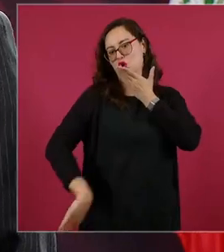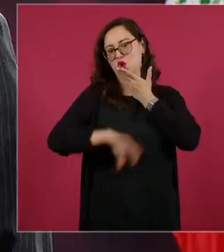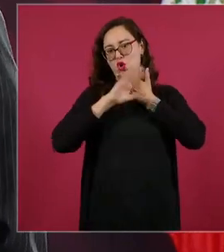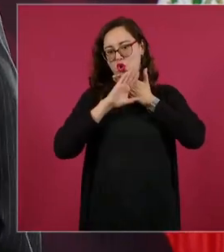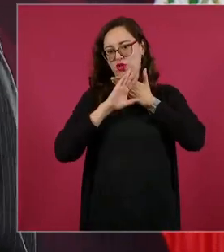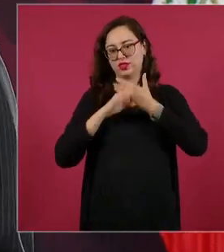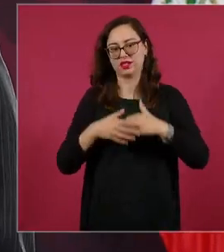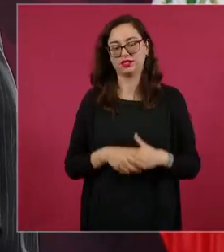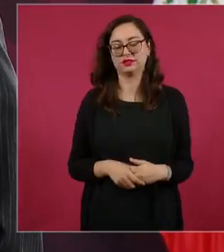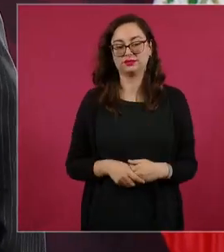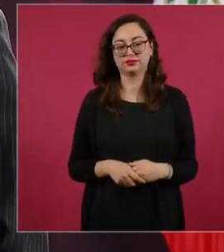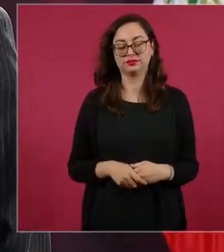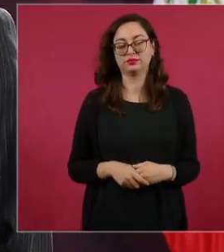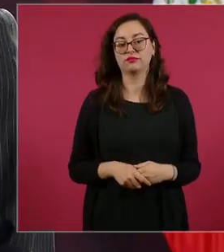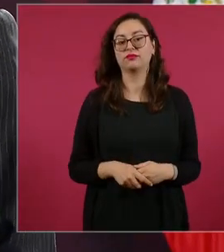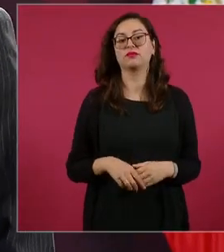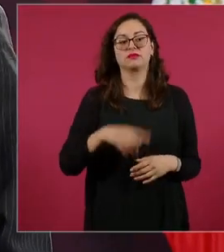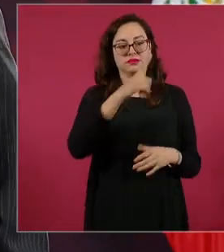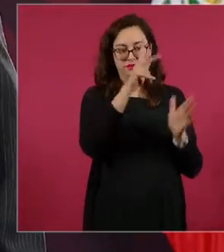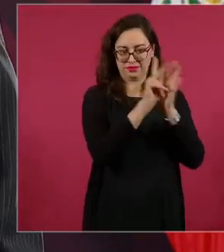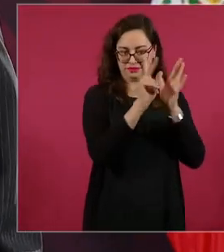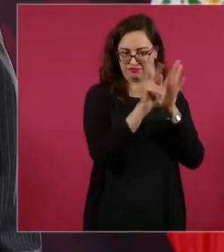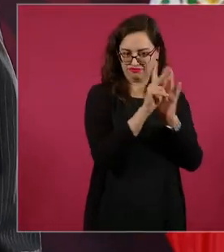La Del New York Time